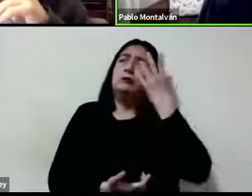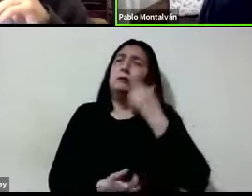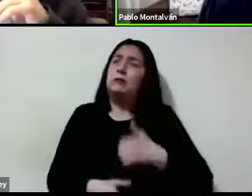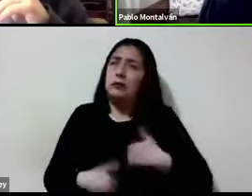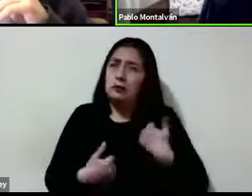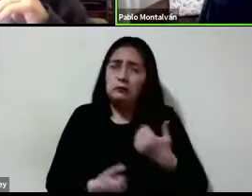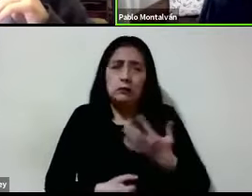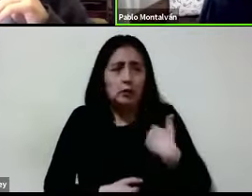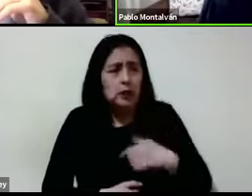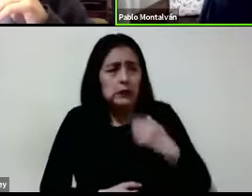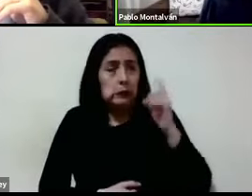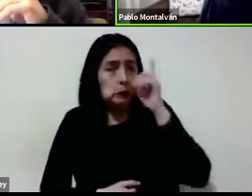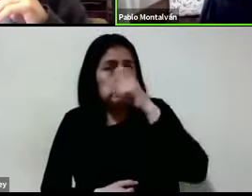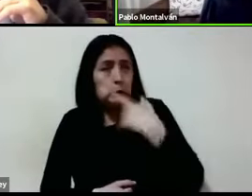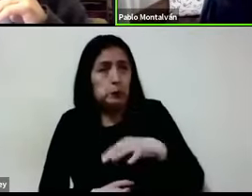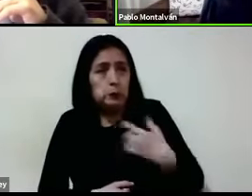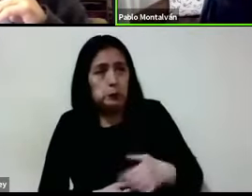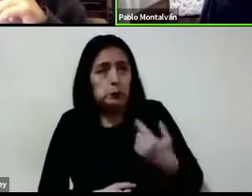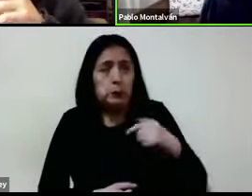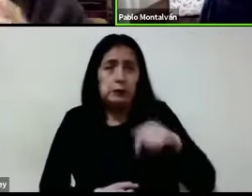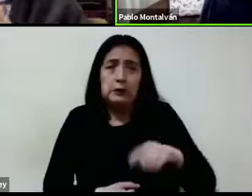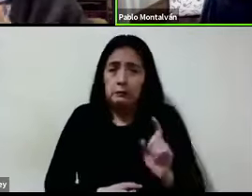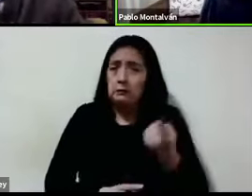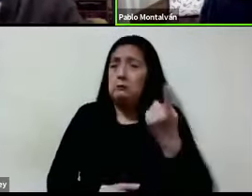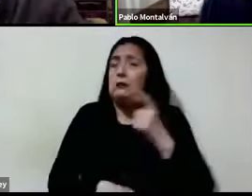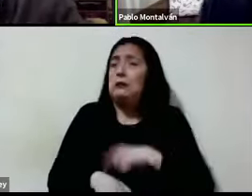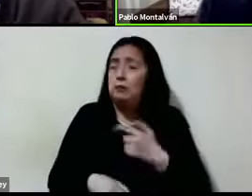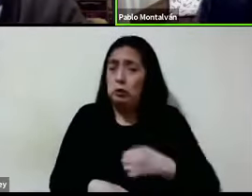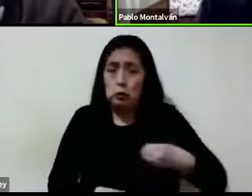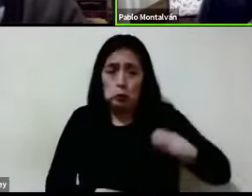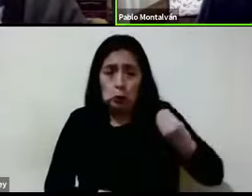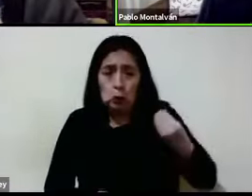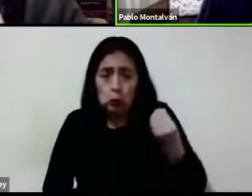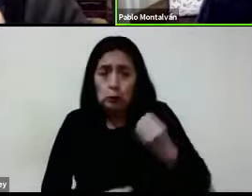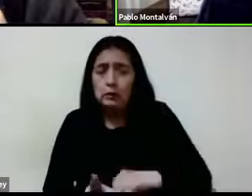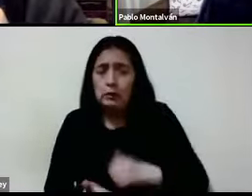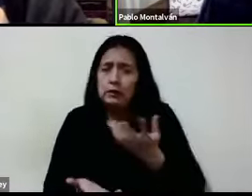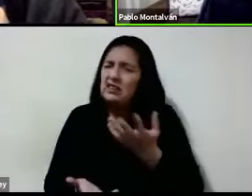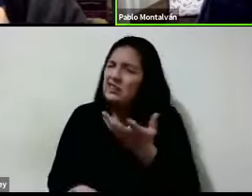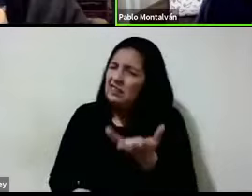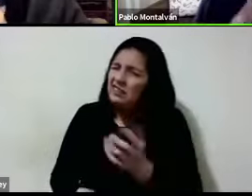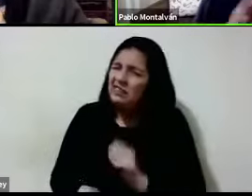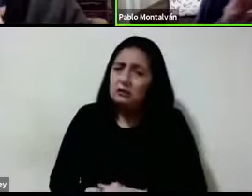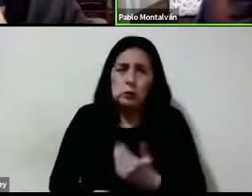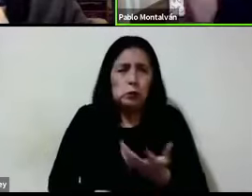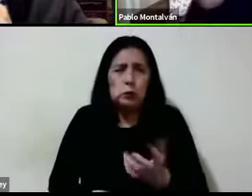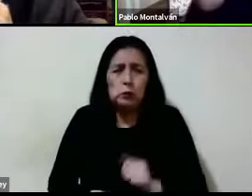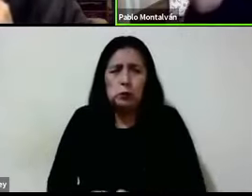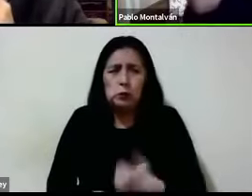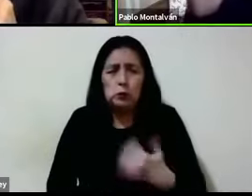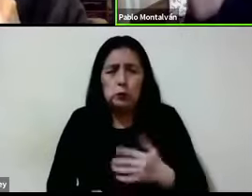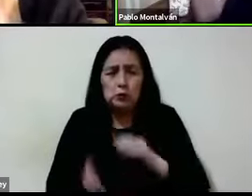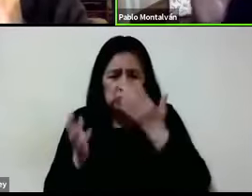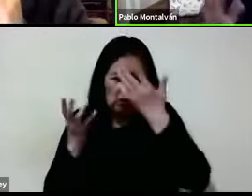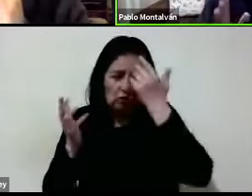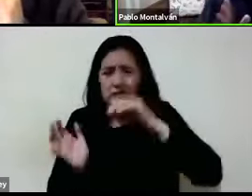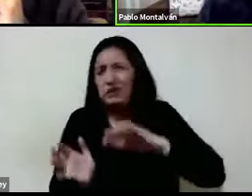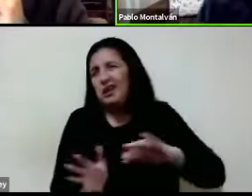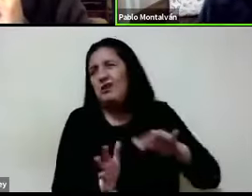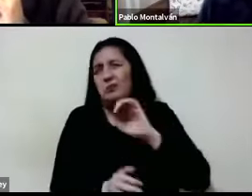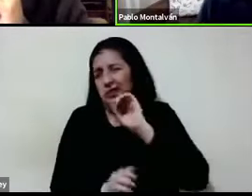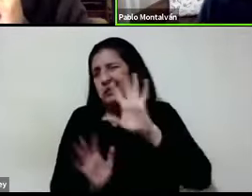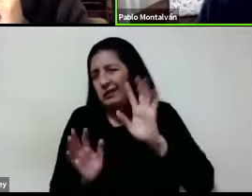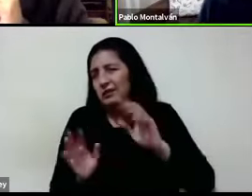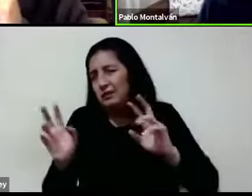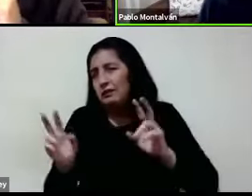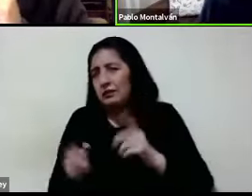difícil o ha sido muy intenso en este primer periodo en que los adolescentes, digamos que fueron los olvidados, por así decirlo, entre comillas,